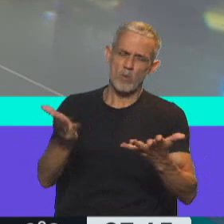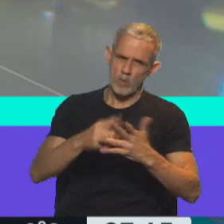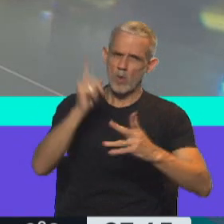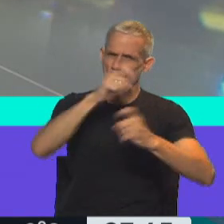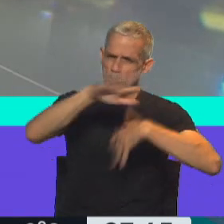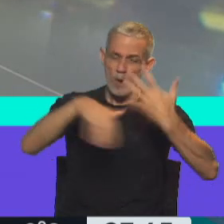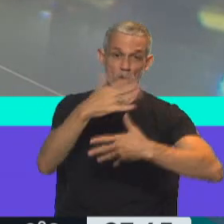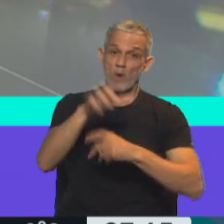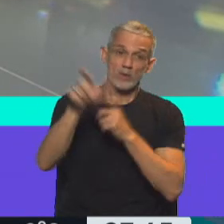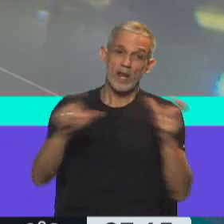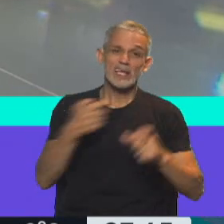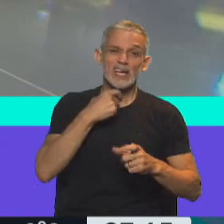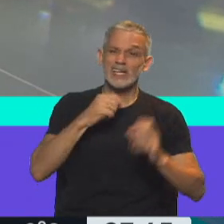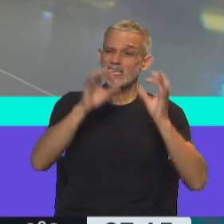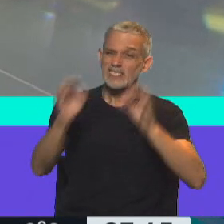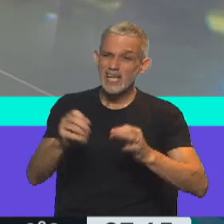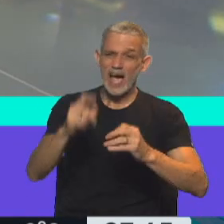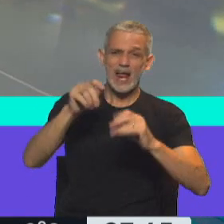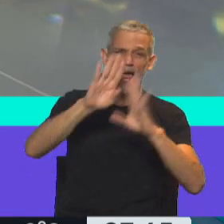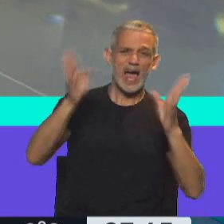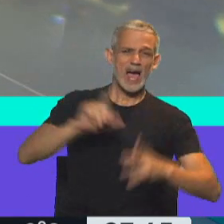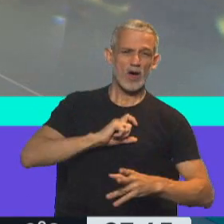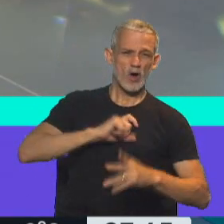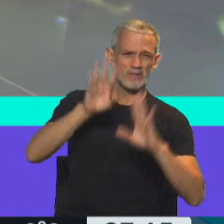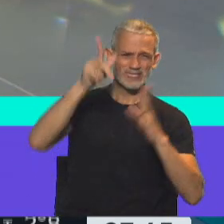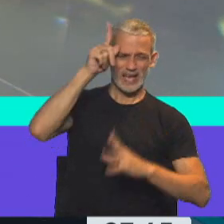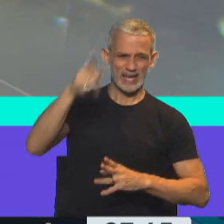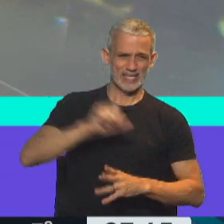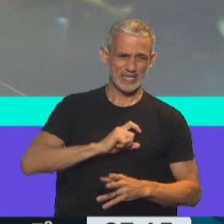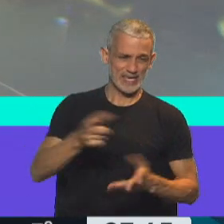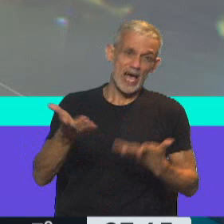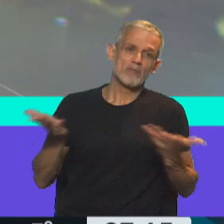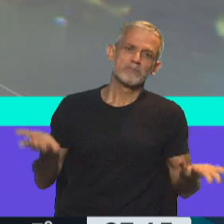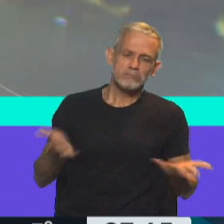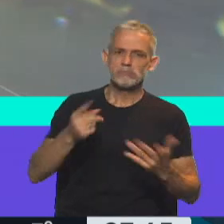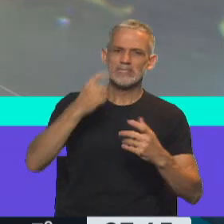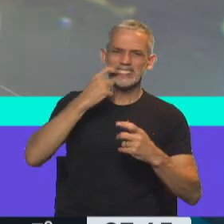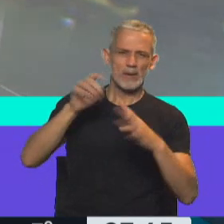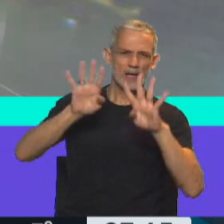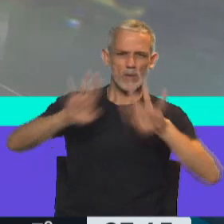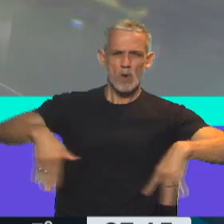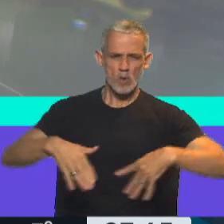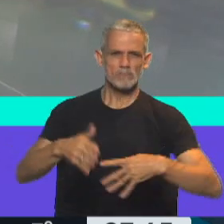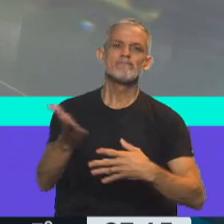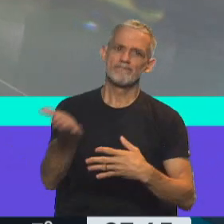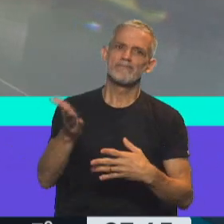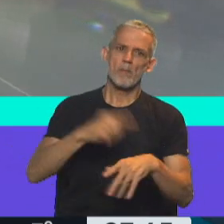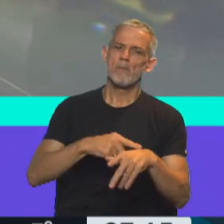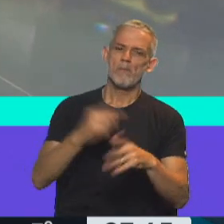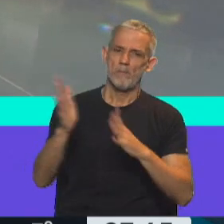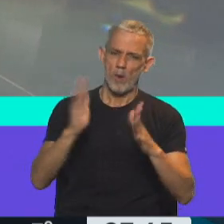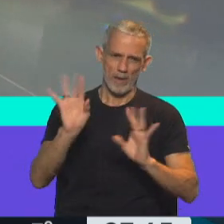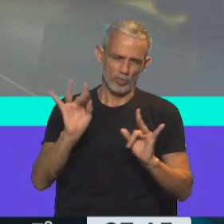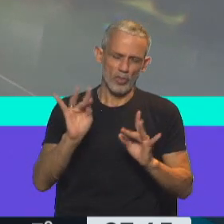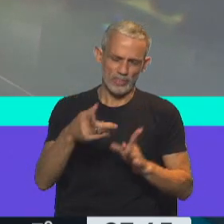incidentes. Cuando la gente trataba de llegar a la comisaría, derribaron las vallas y a partir de eso justamente se generó este momento tenso